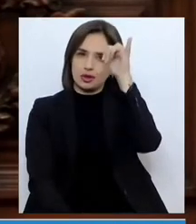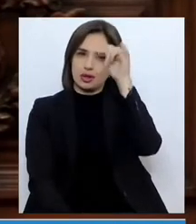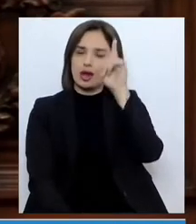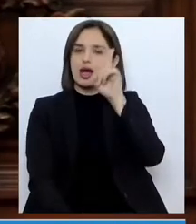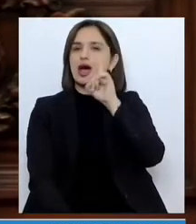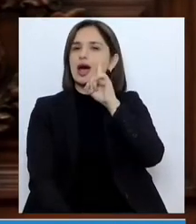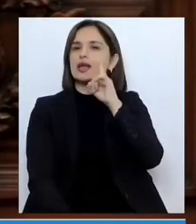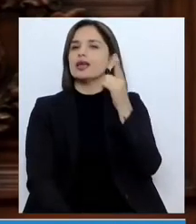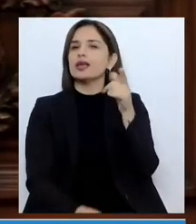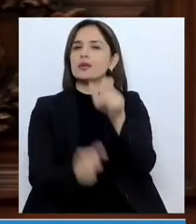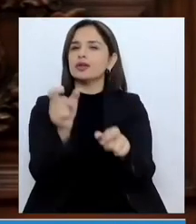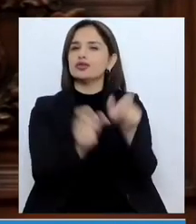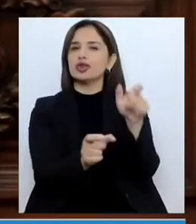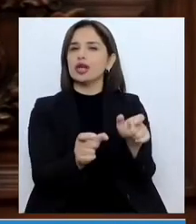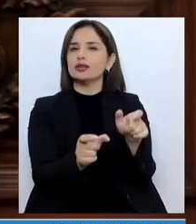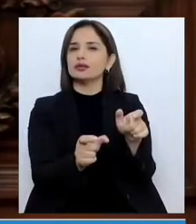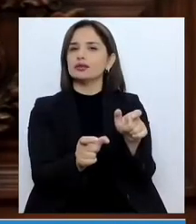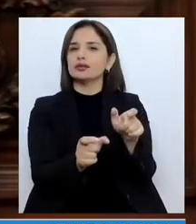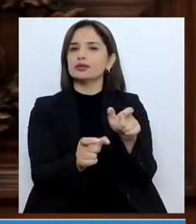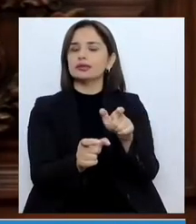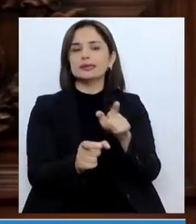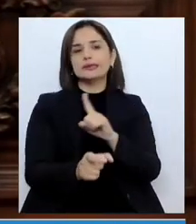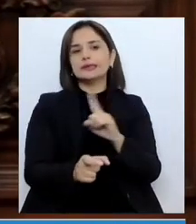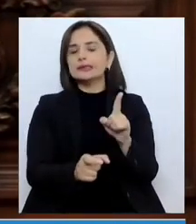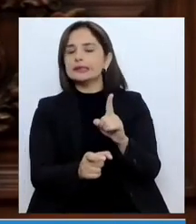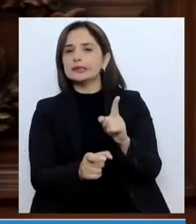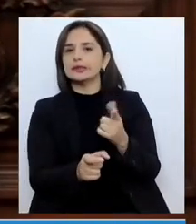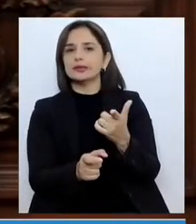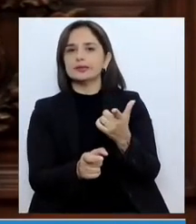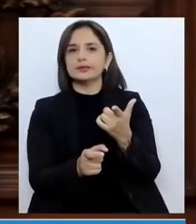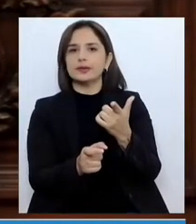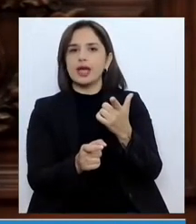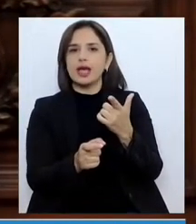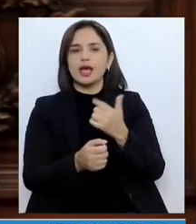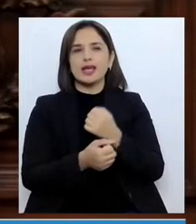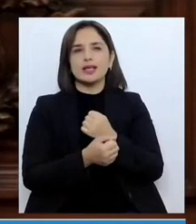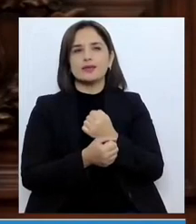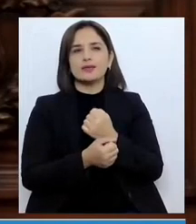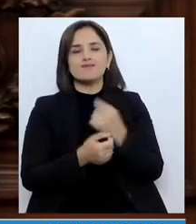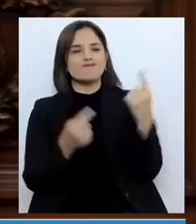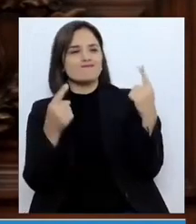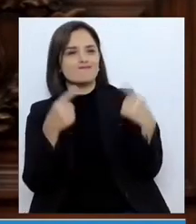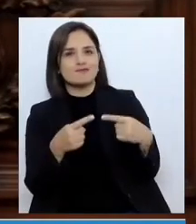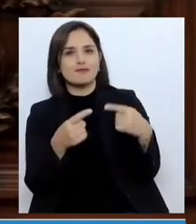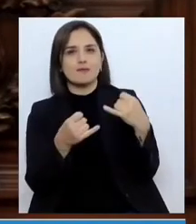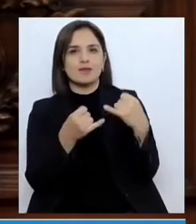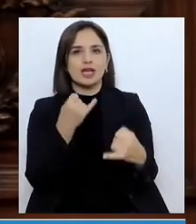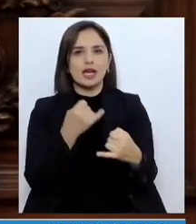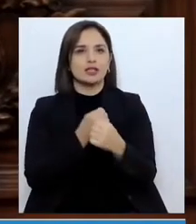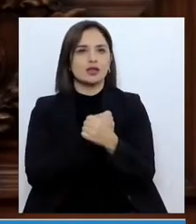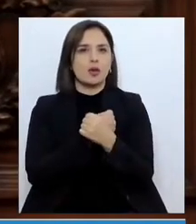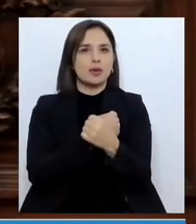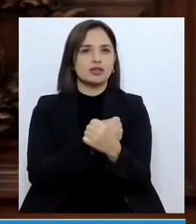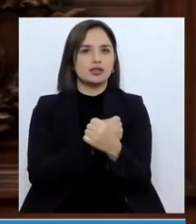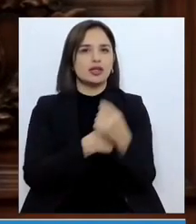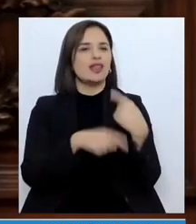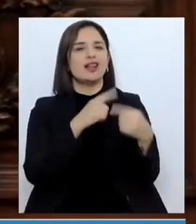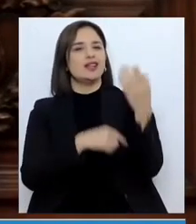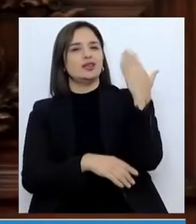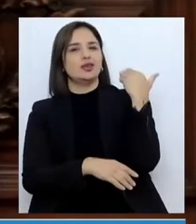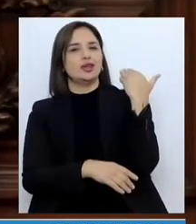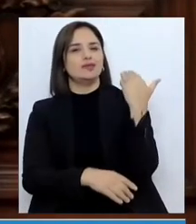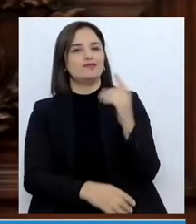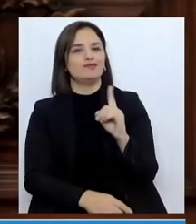llevar por pasiones o revanchismos del pasado.